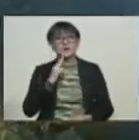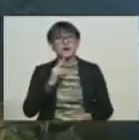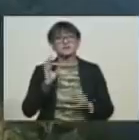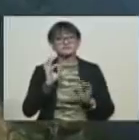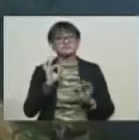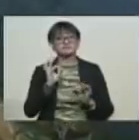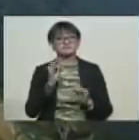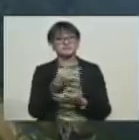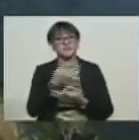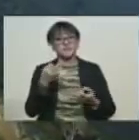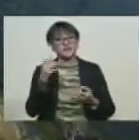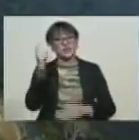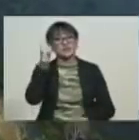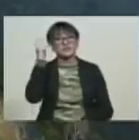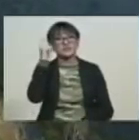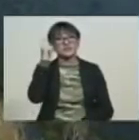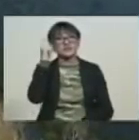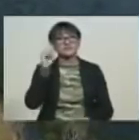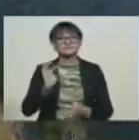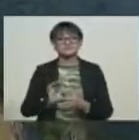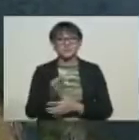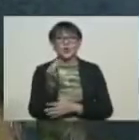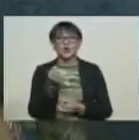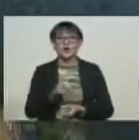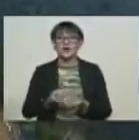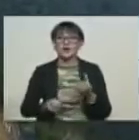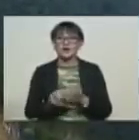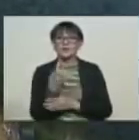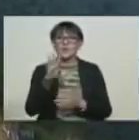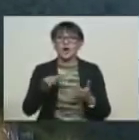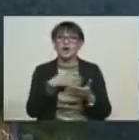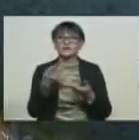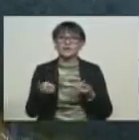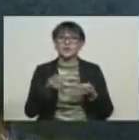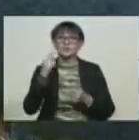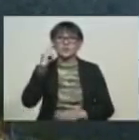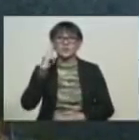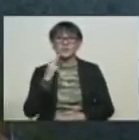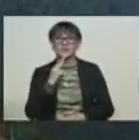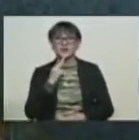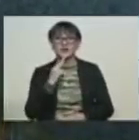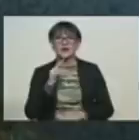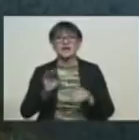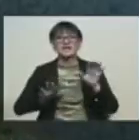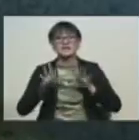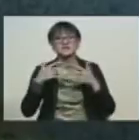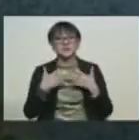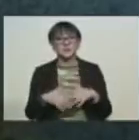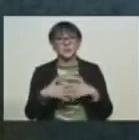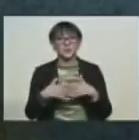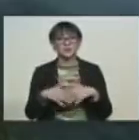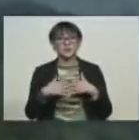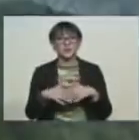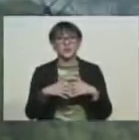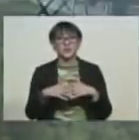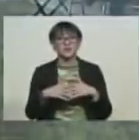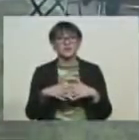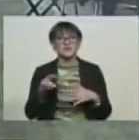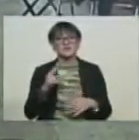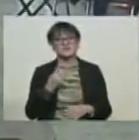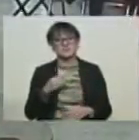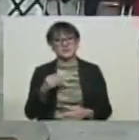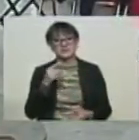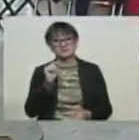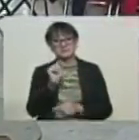día. El día que fundamos y creamos la Agenda Económica Bolivariana. 15 motores, vicepresidente